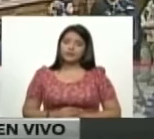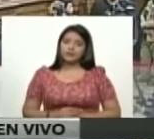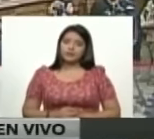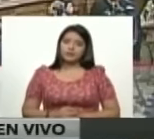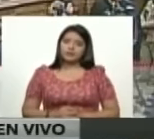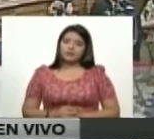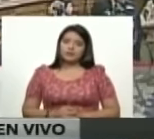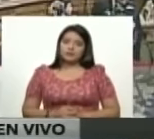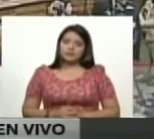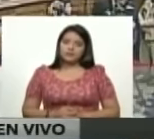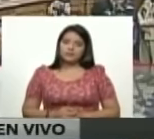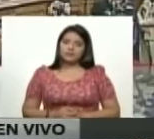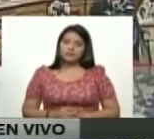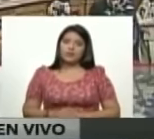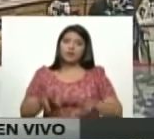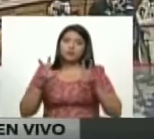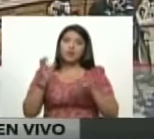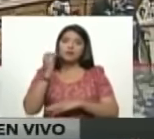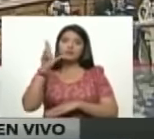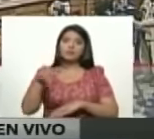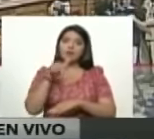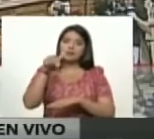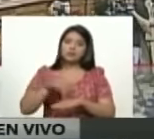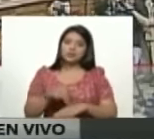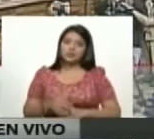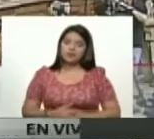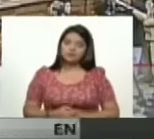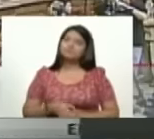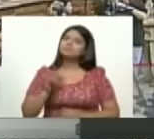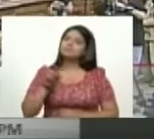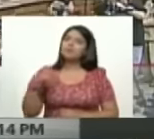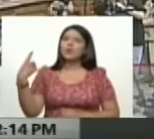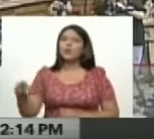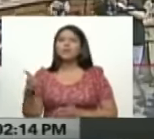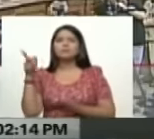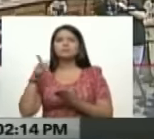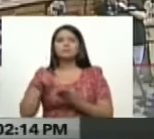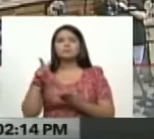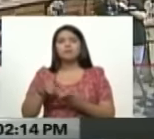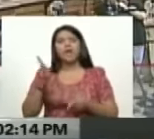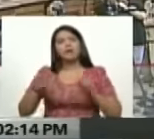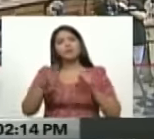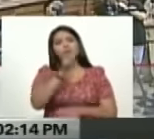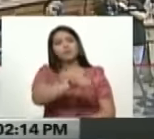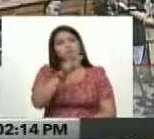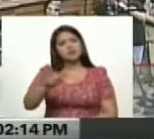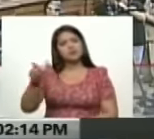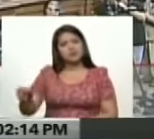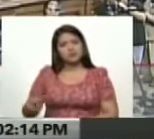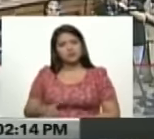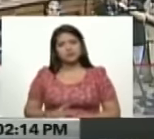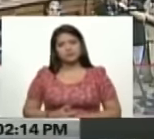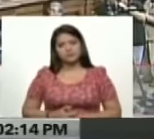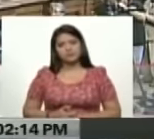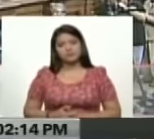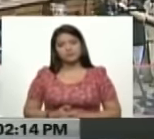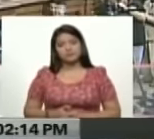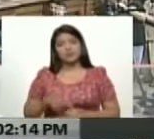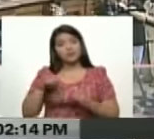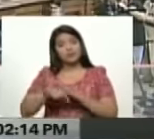de la nueva Asamblea Nacional. También en relación a la presencia de algunas personalidades en el